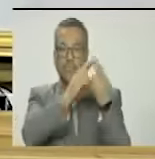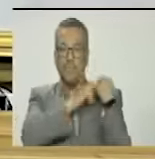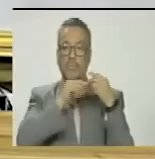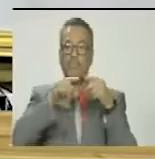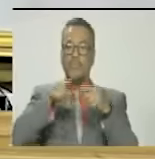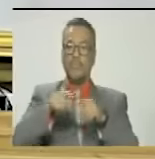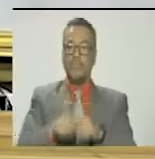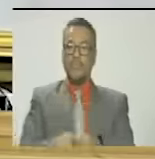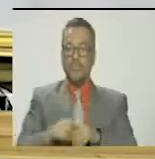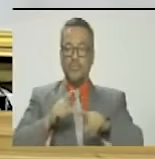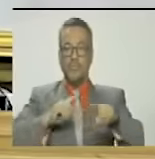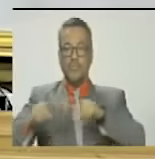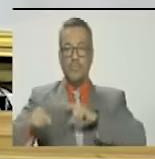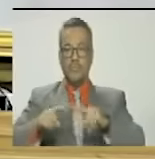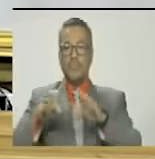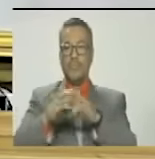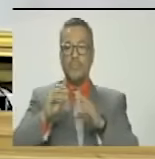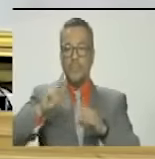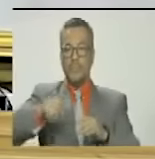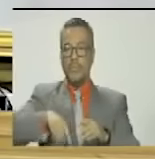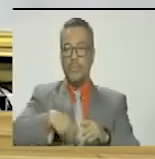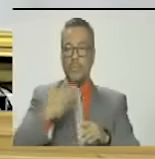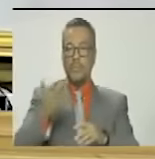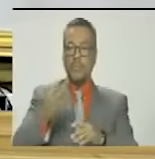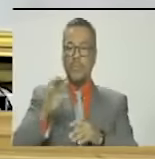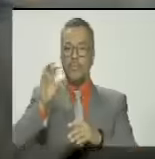representante y directivo del Partido Podemos.